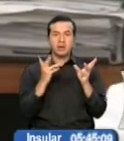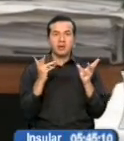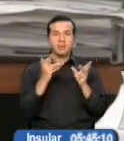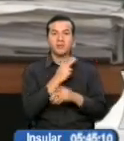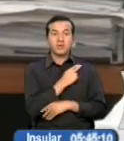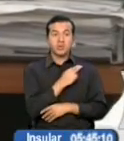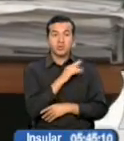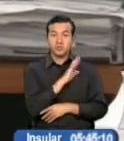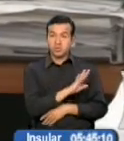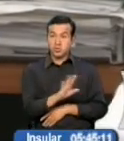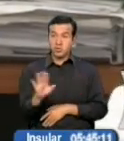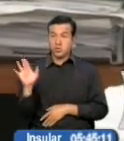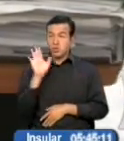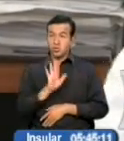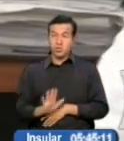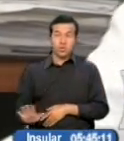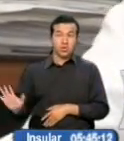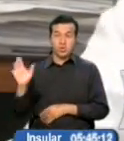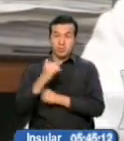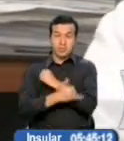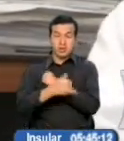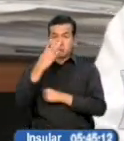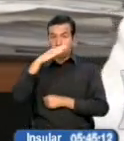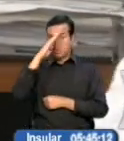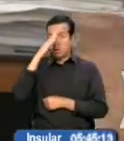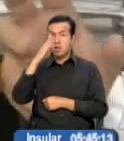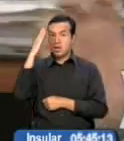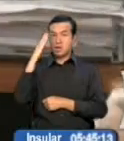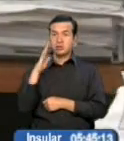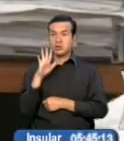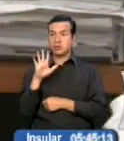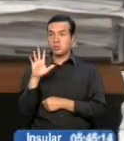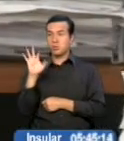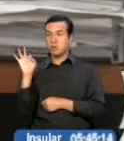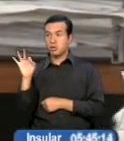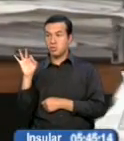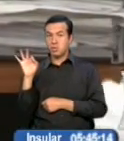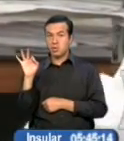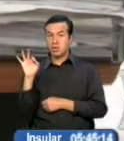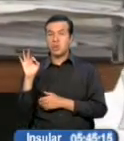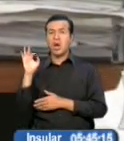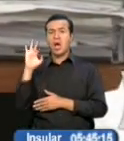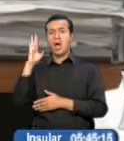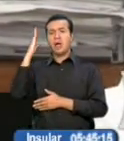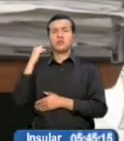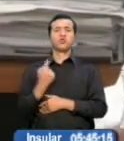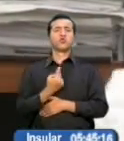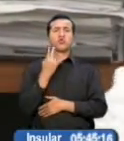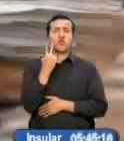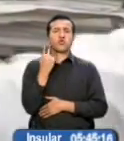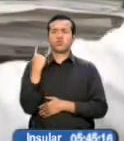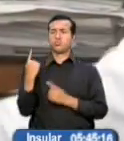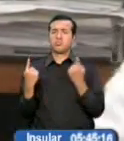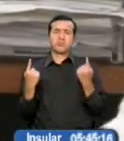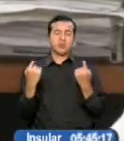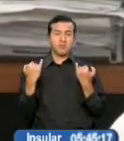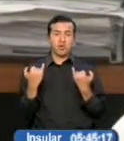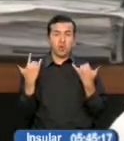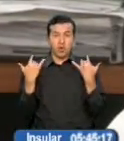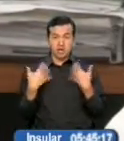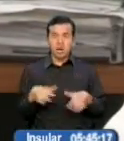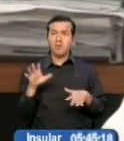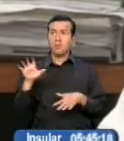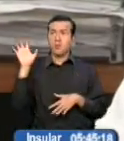universidades que prácticamente existen en todo el país. Aquí antes 59 existía una universidad en La Habana y en Santiago de Cuba. Y hoy todas las provincias